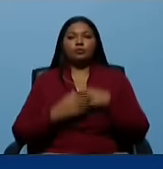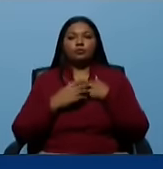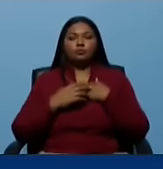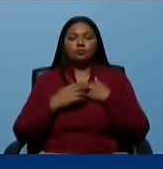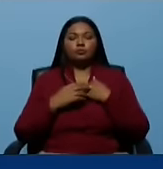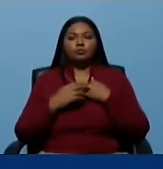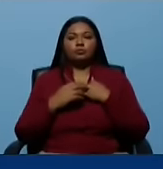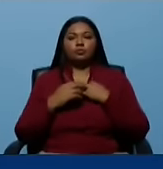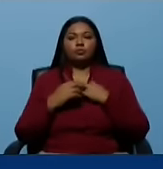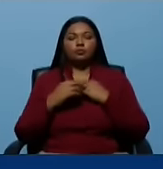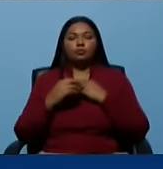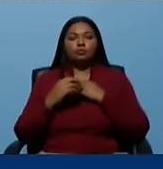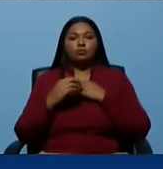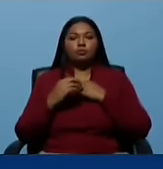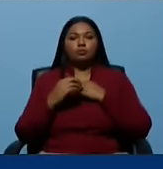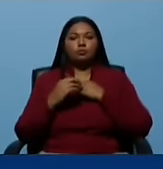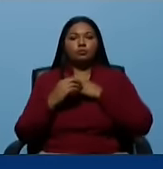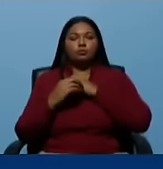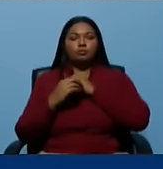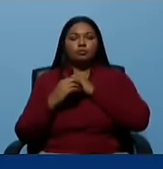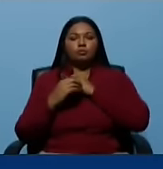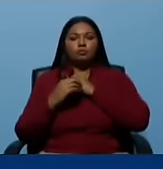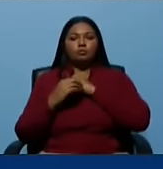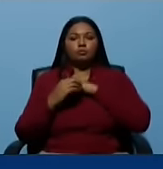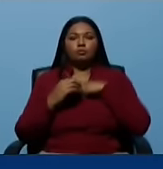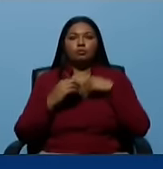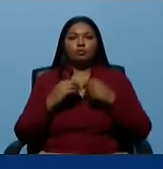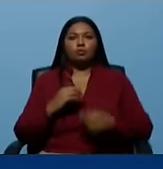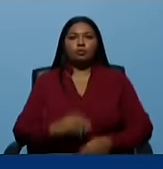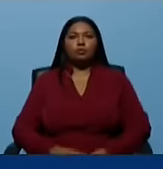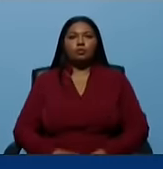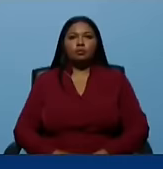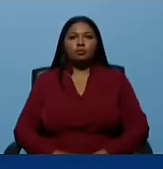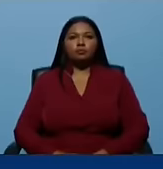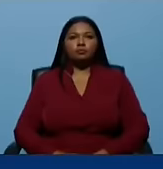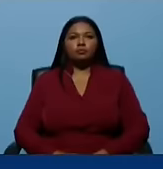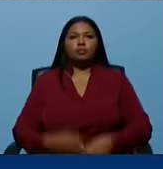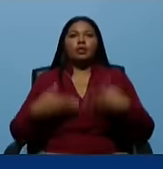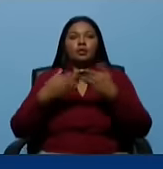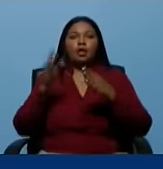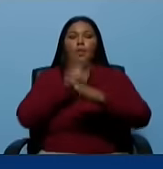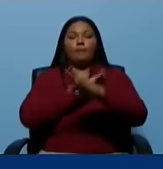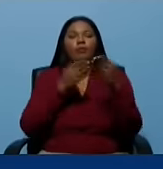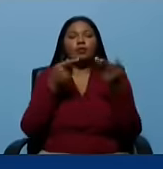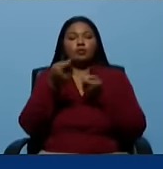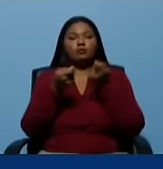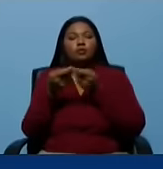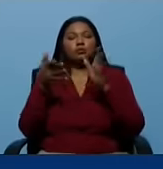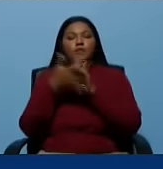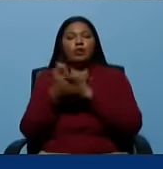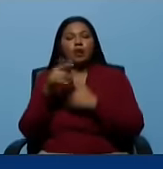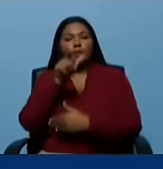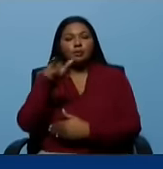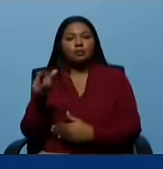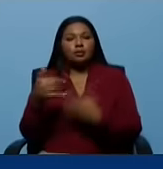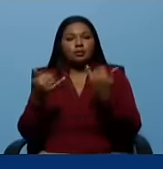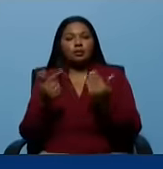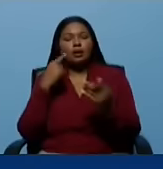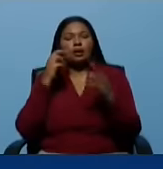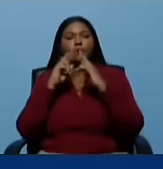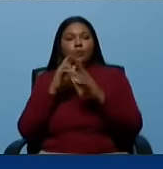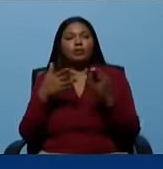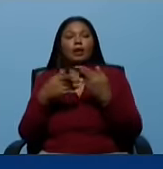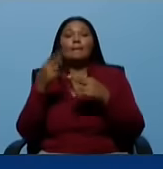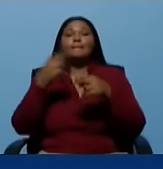Pero además se le ha dado poder de control sobre la opinión de las personas que eh resulta